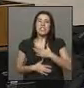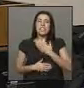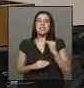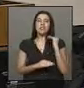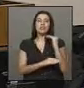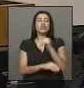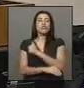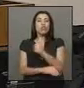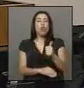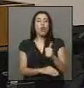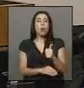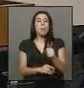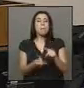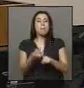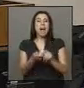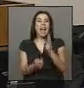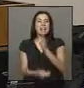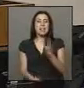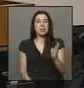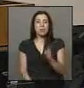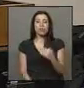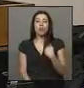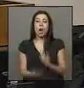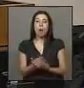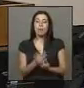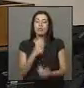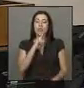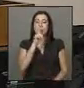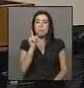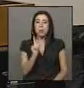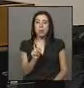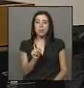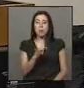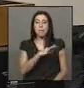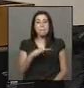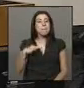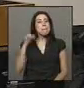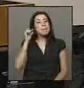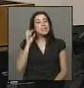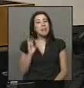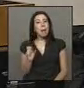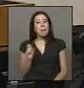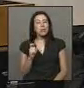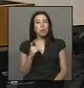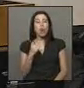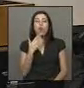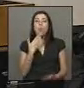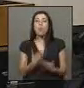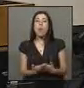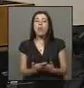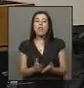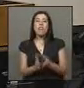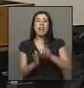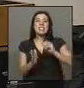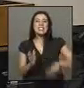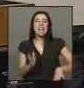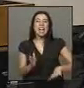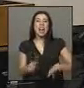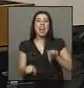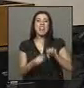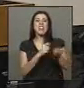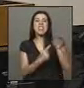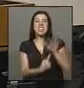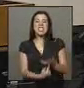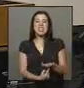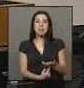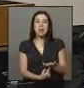matrimonio. En ese sentido, aprovechamos de preguntarle a la ministra Pascual ¿cuándo se van a eliminar las odiosas